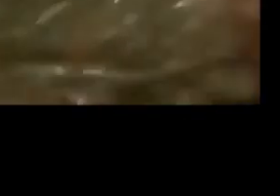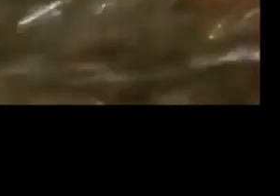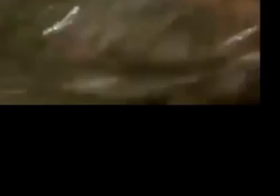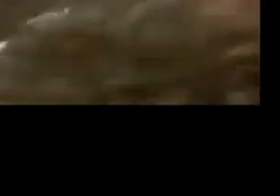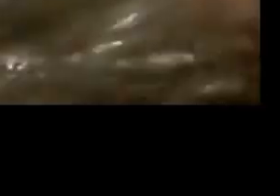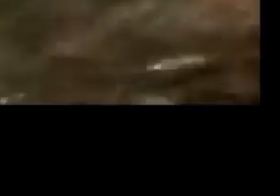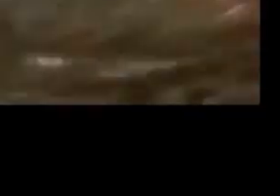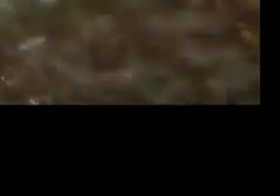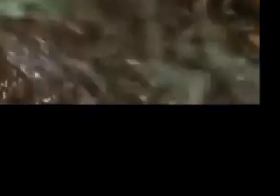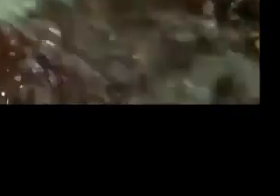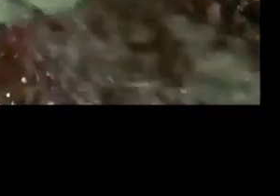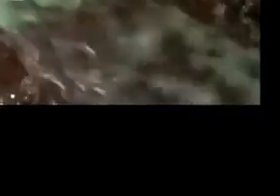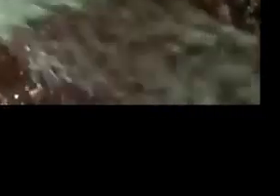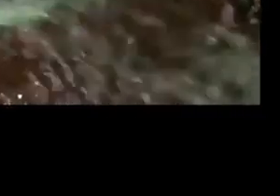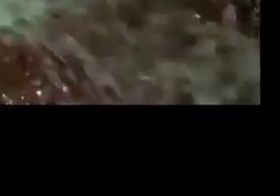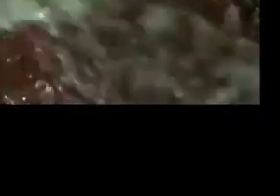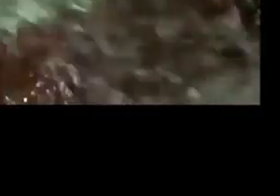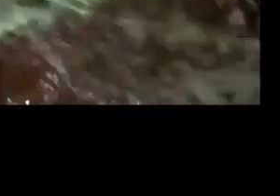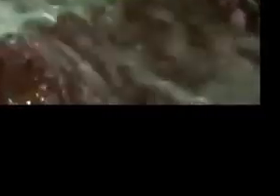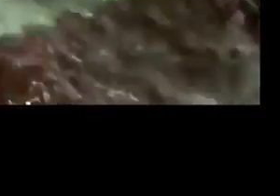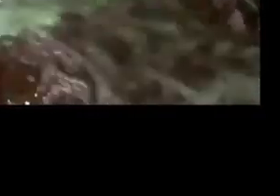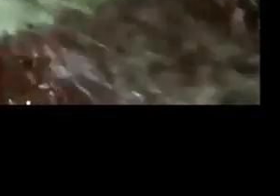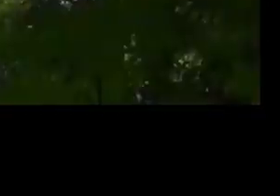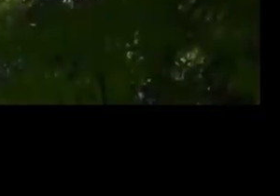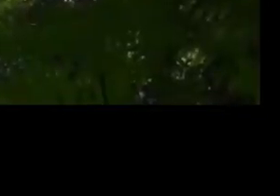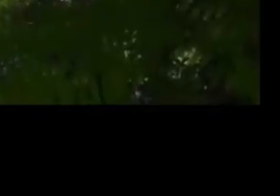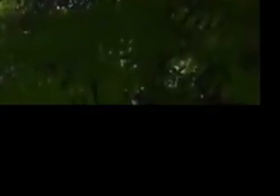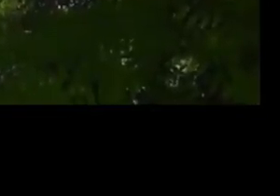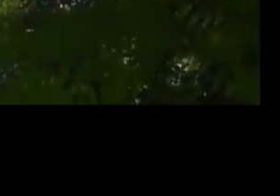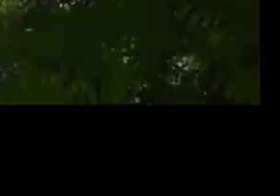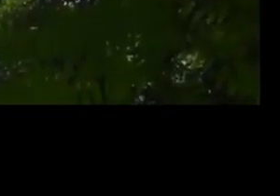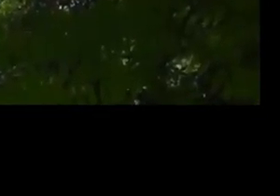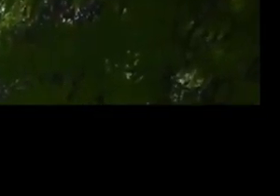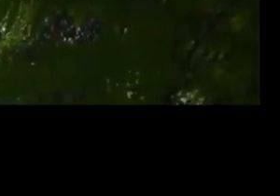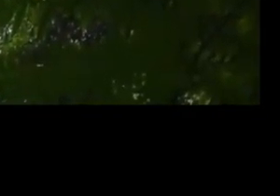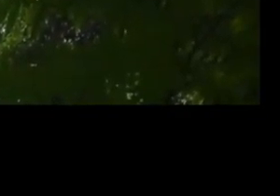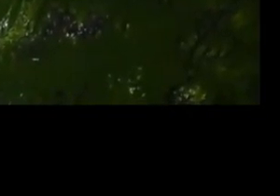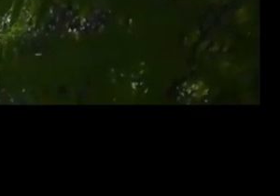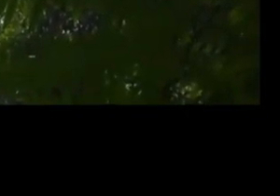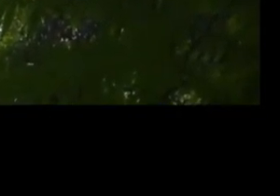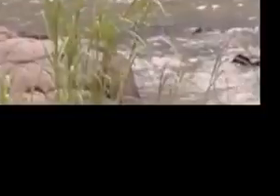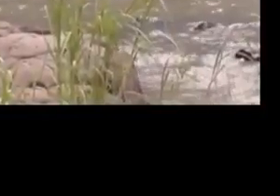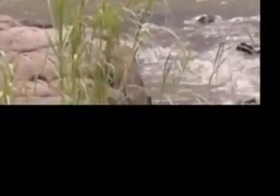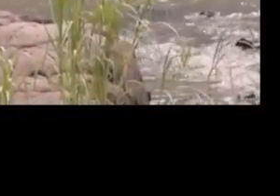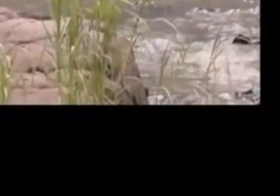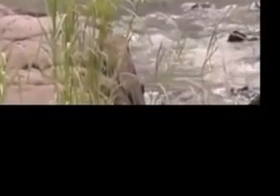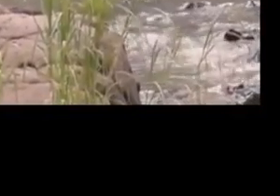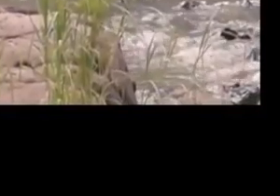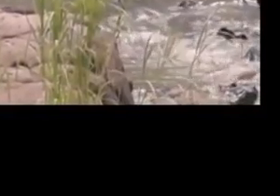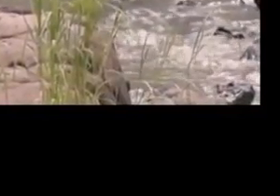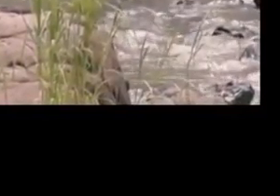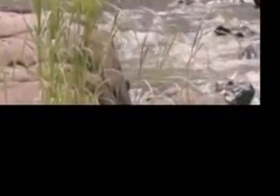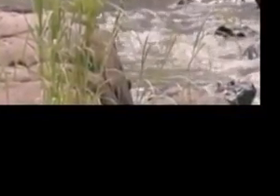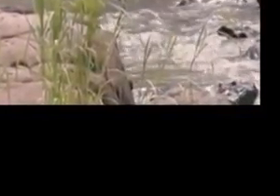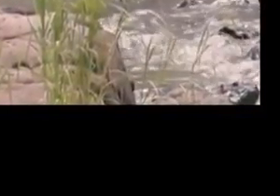nuestras fuentes hídricas. El cuidado del medio ambiente es responsabilidad de todos y todas.